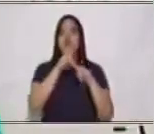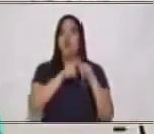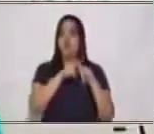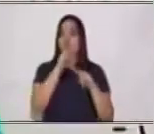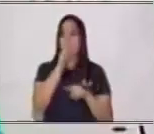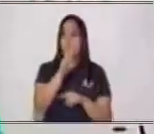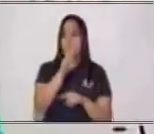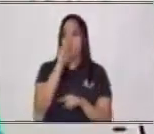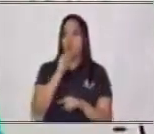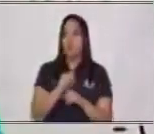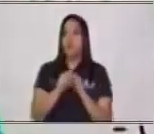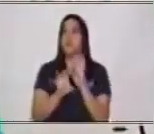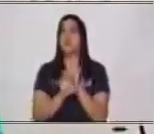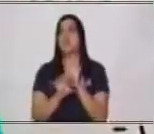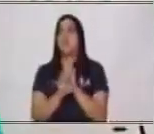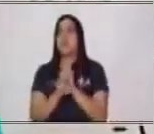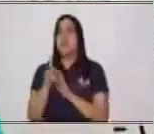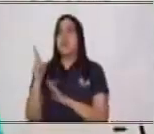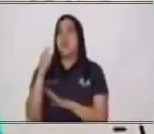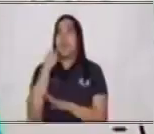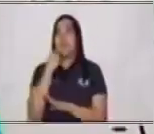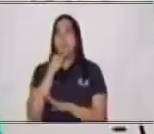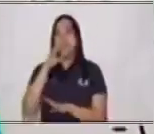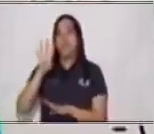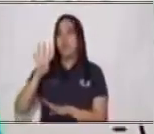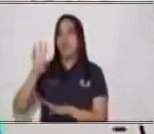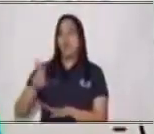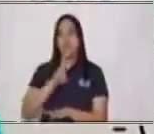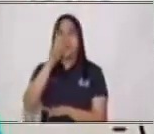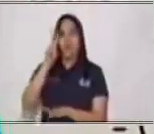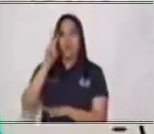tener 4 por 4.